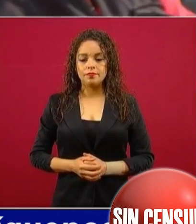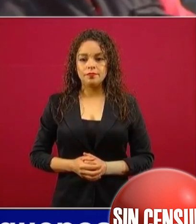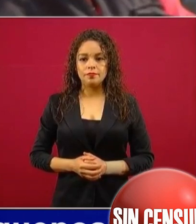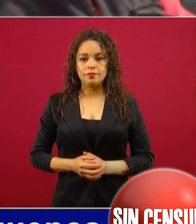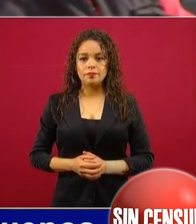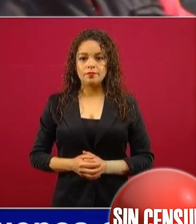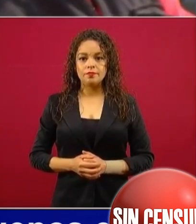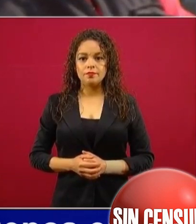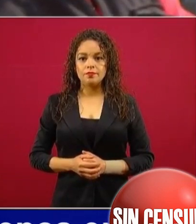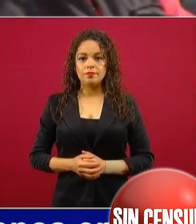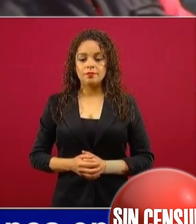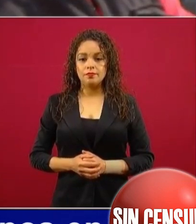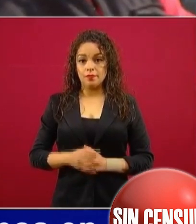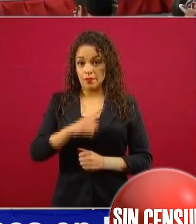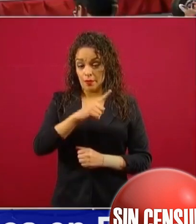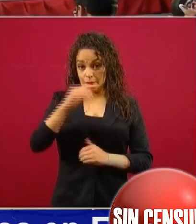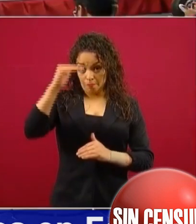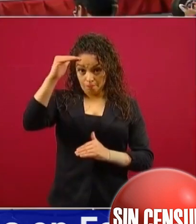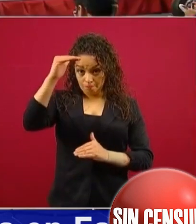Esa desigualdad,